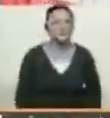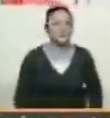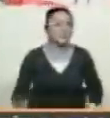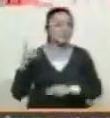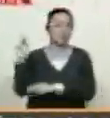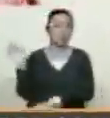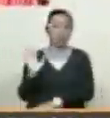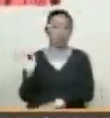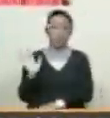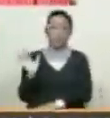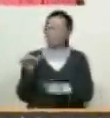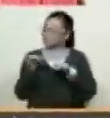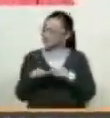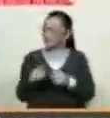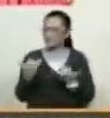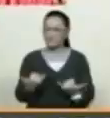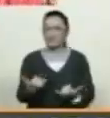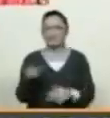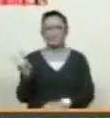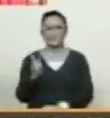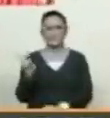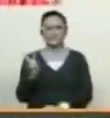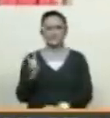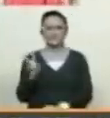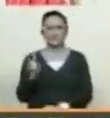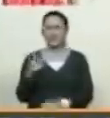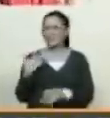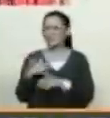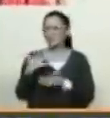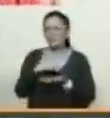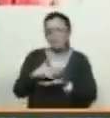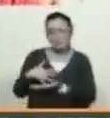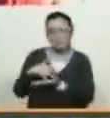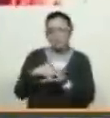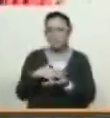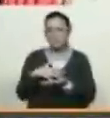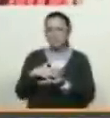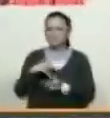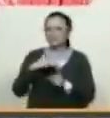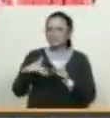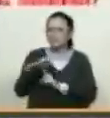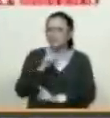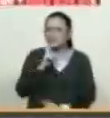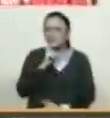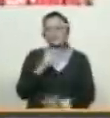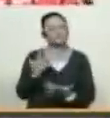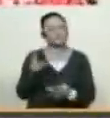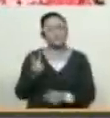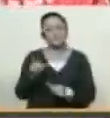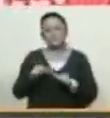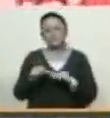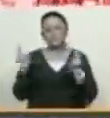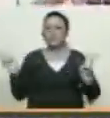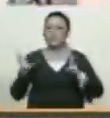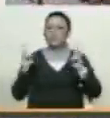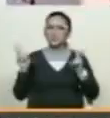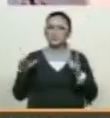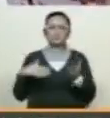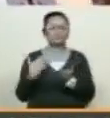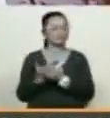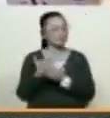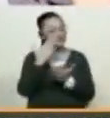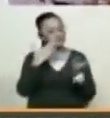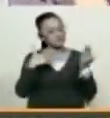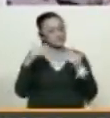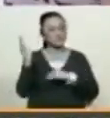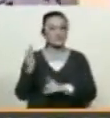aquí. Aquí permanece Venezuela. Por más dificultades que le atraviesen en el camino, Venezuela continúa victoriosa en su camino hacia la gloria.